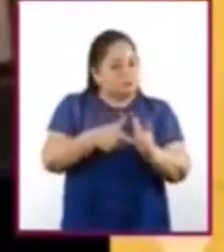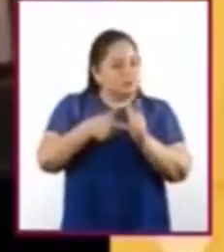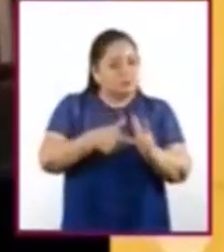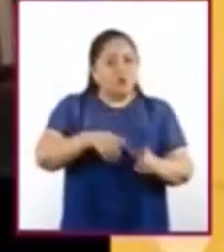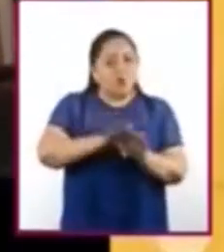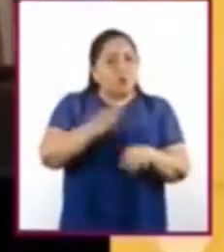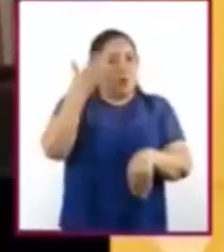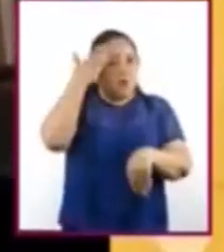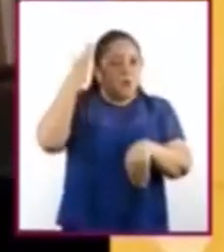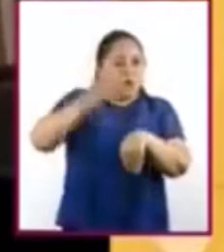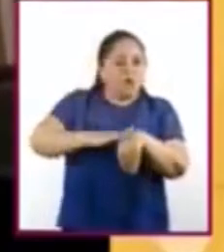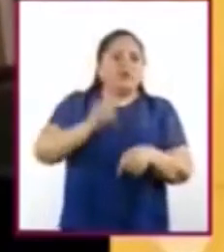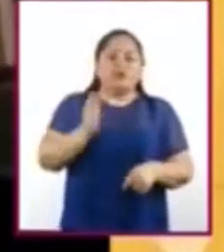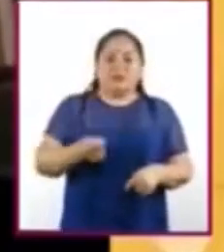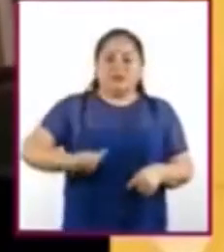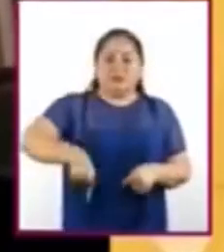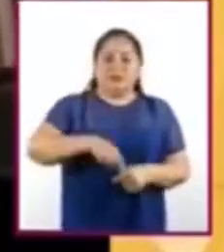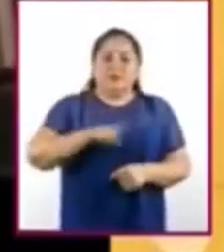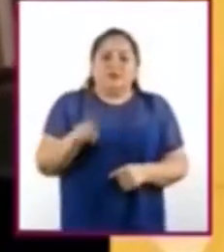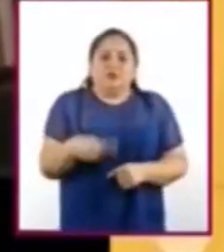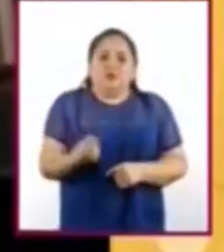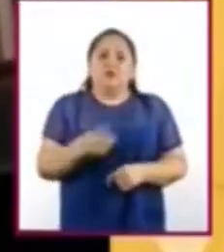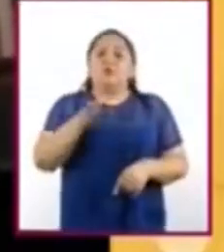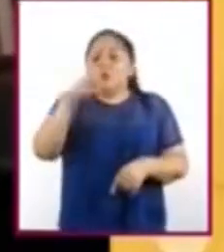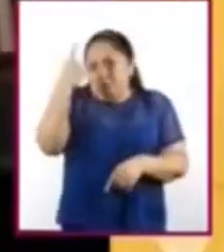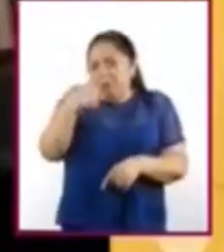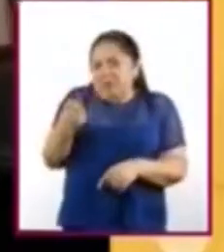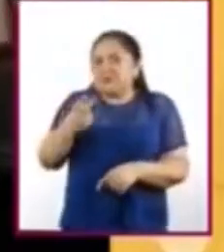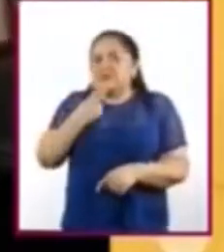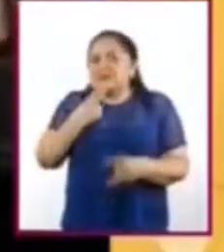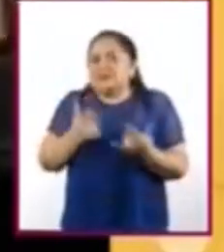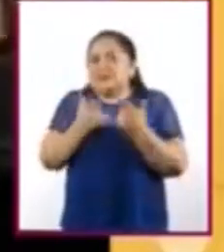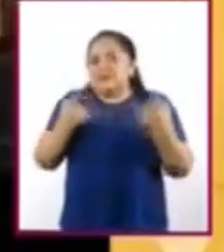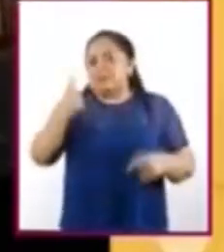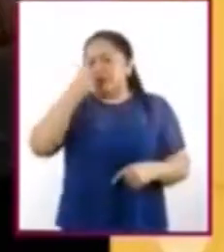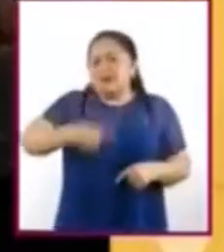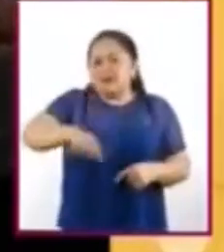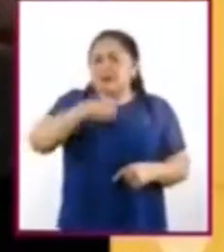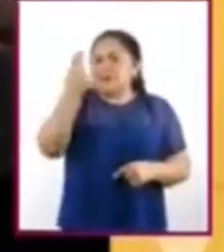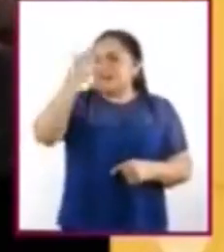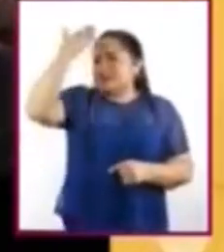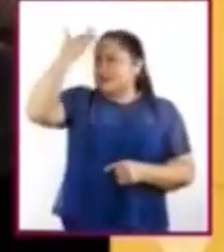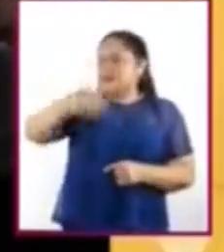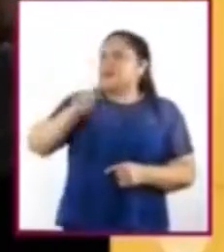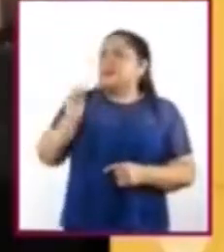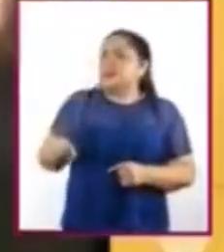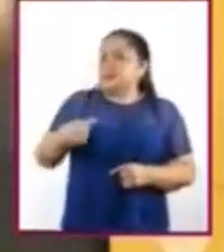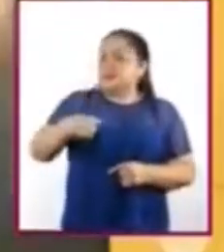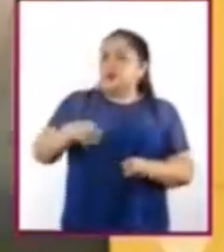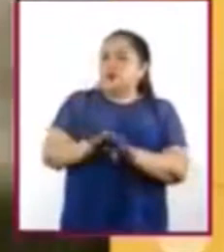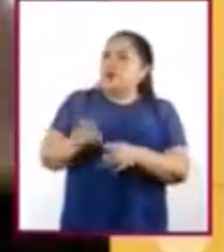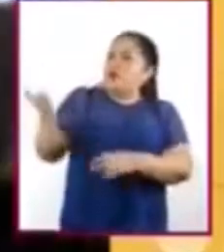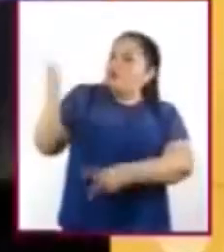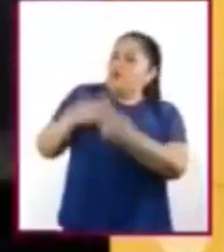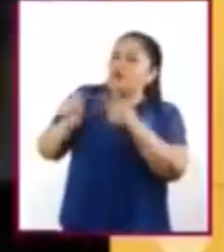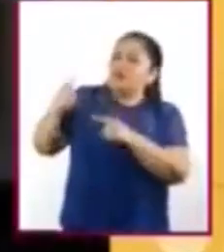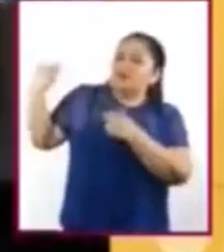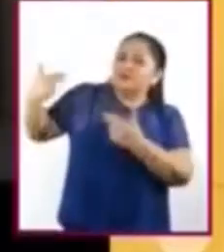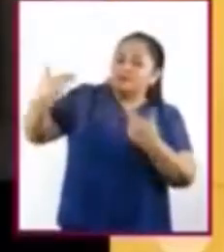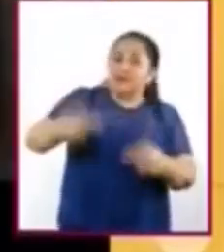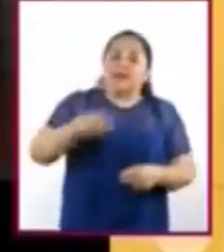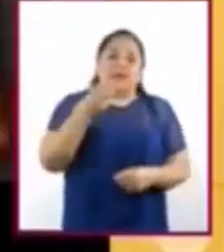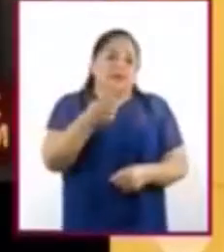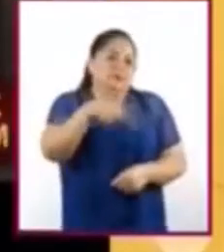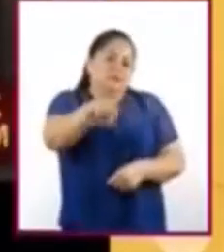la memoria de quiénes somos. Para eso es la historia, para que nosotros sepamos quiénes somos. Ustedes